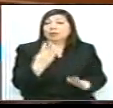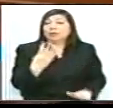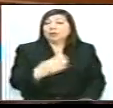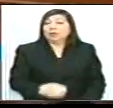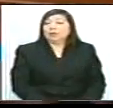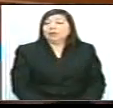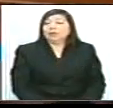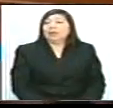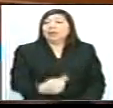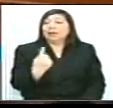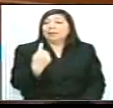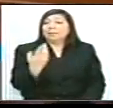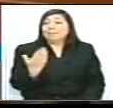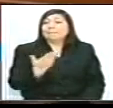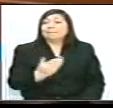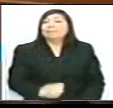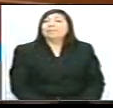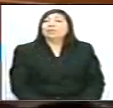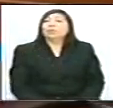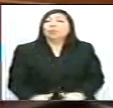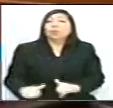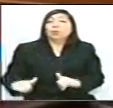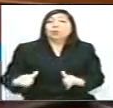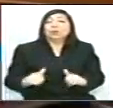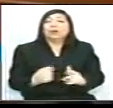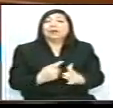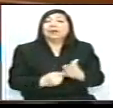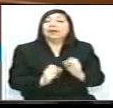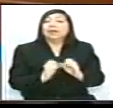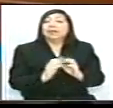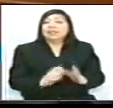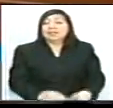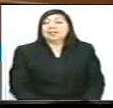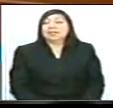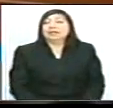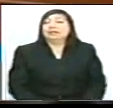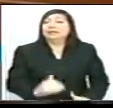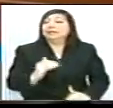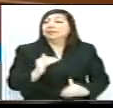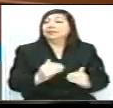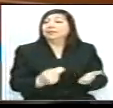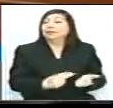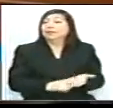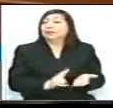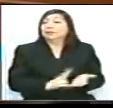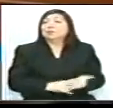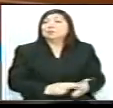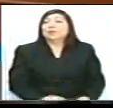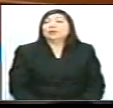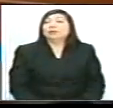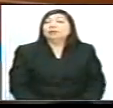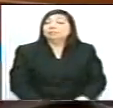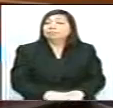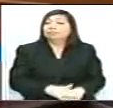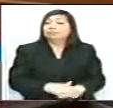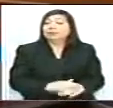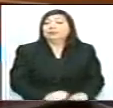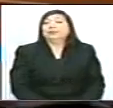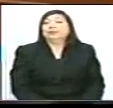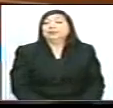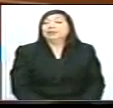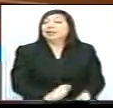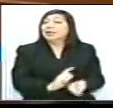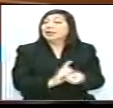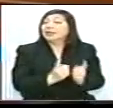3664. La primera es uniformizar la fecha que fija la estabilidad tributaria, administrativa y